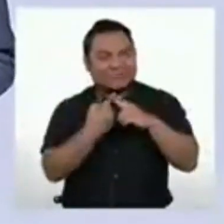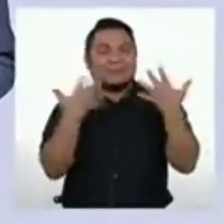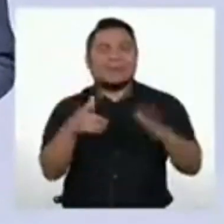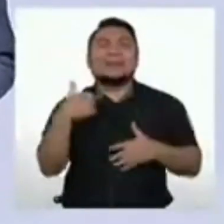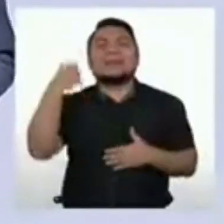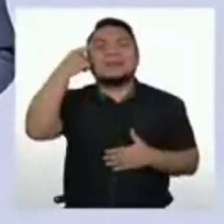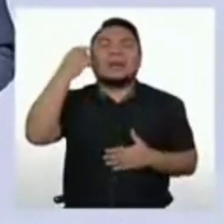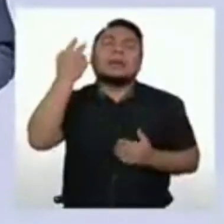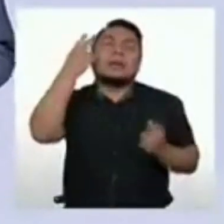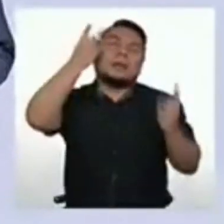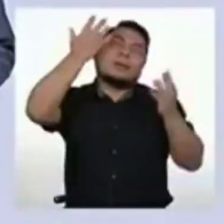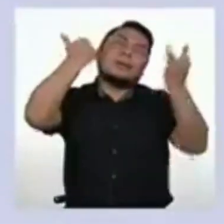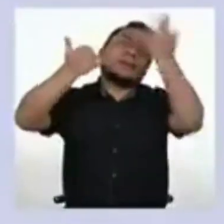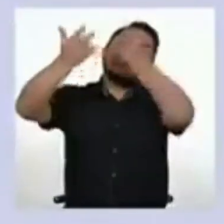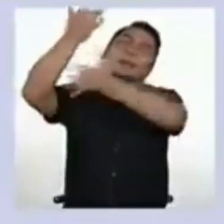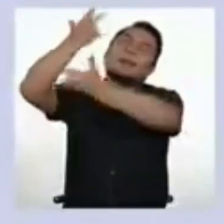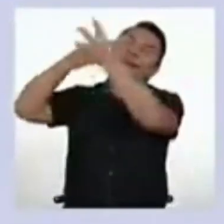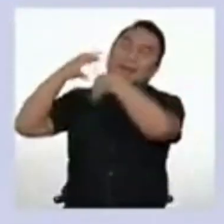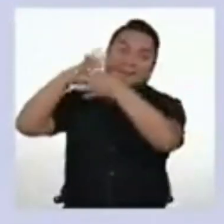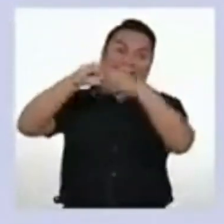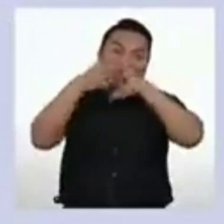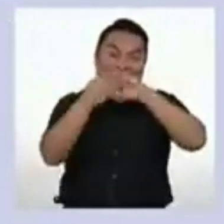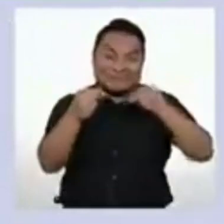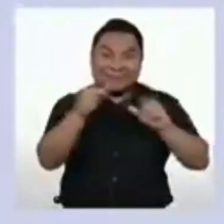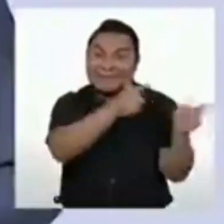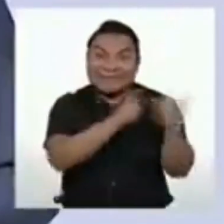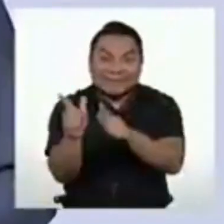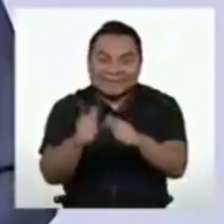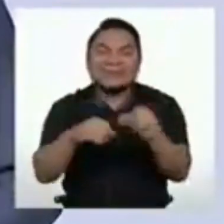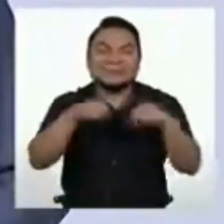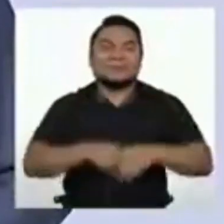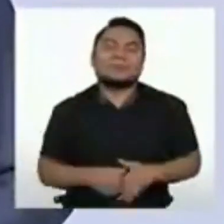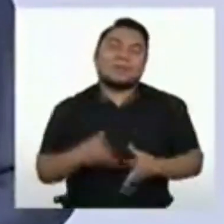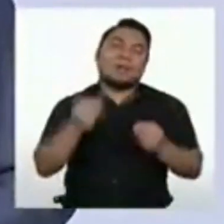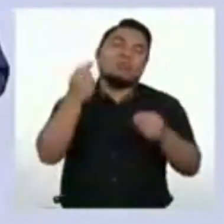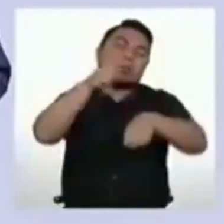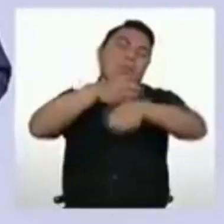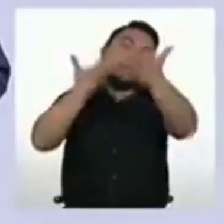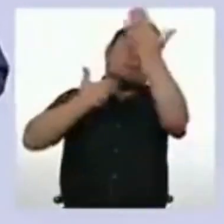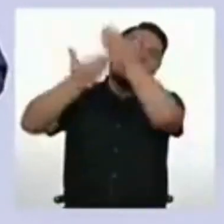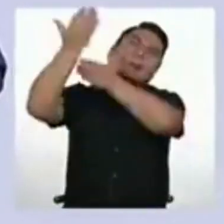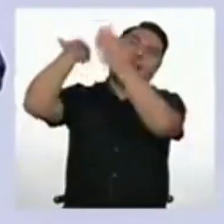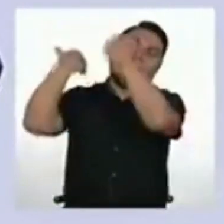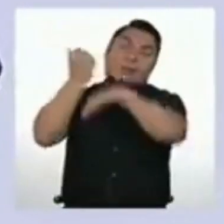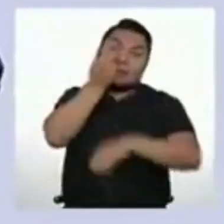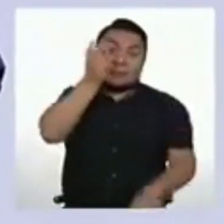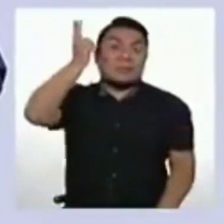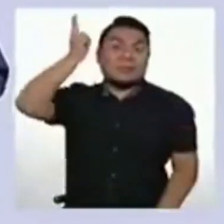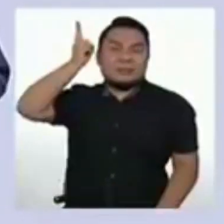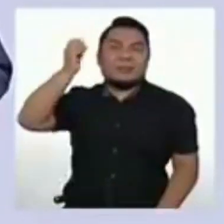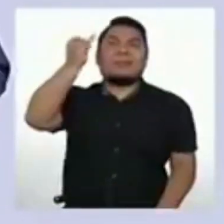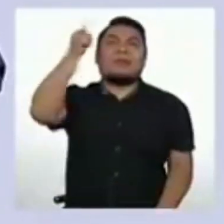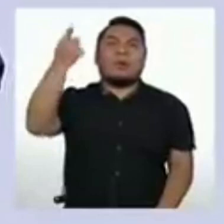haciendo un viaje por nuestra historia. ¿Están listos? Hace mucho tiempo, los incas desarrollaron un